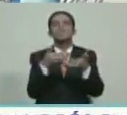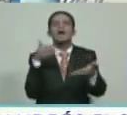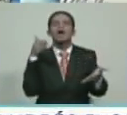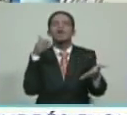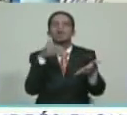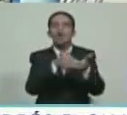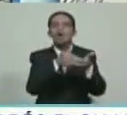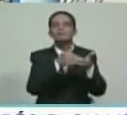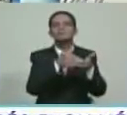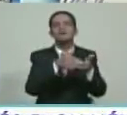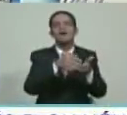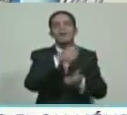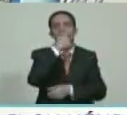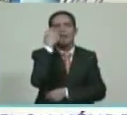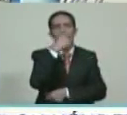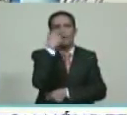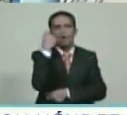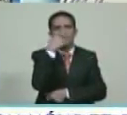narcotráfico. Hoy